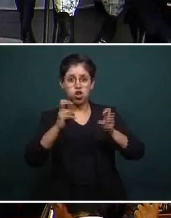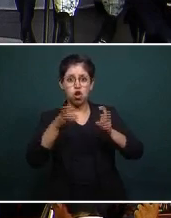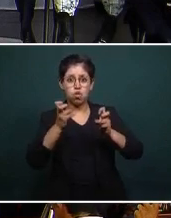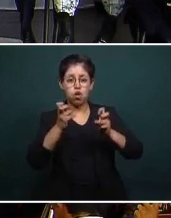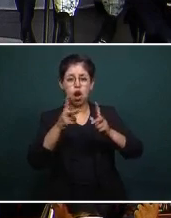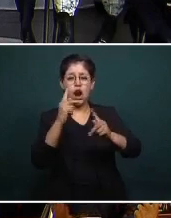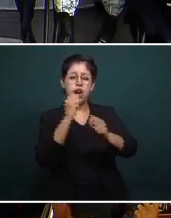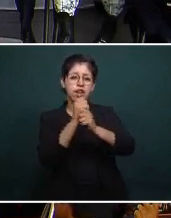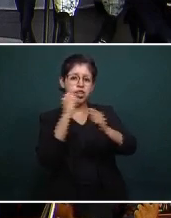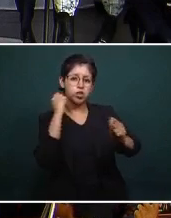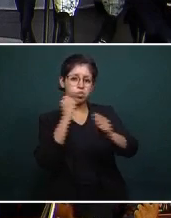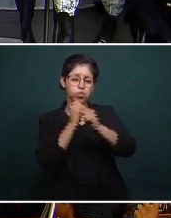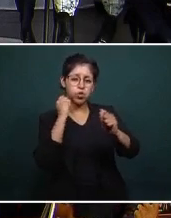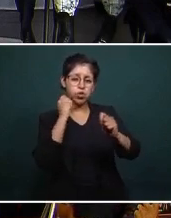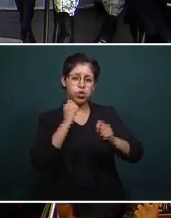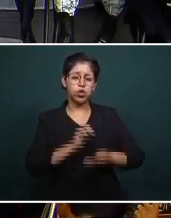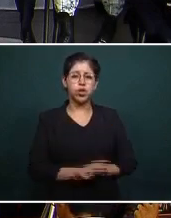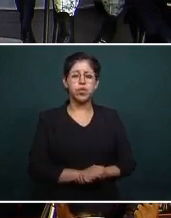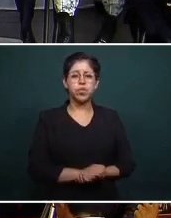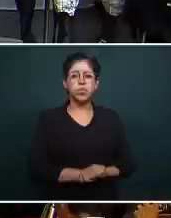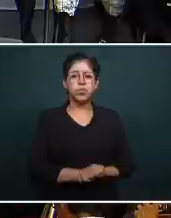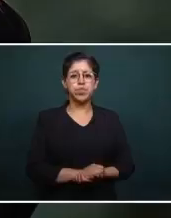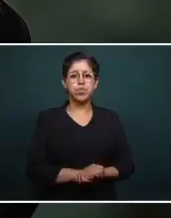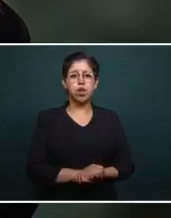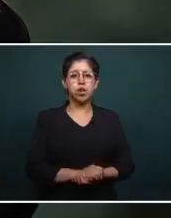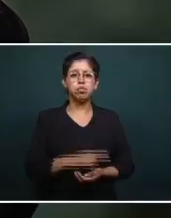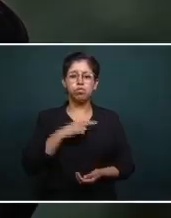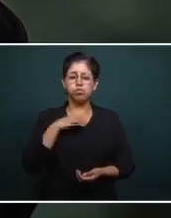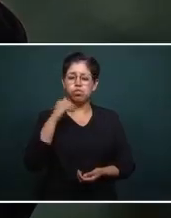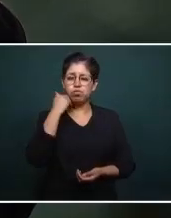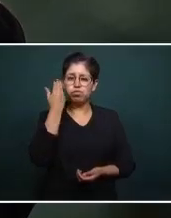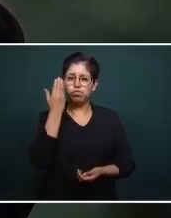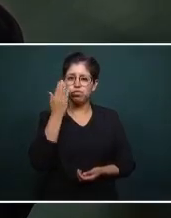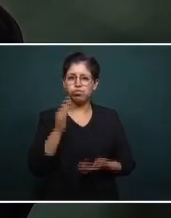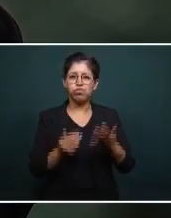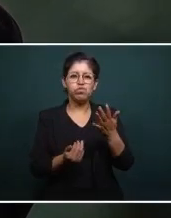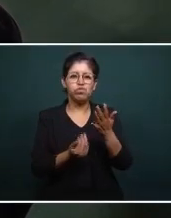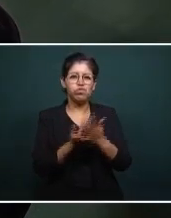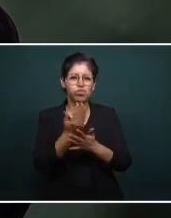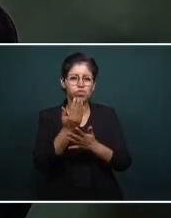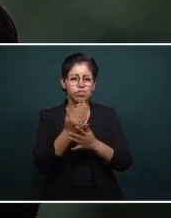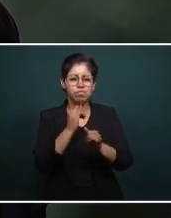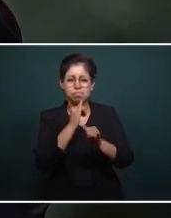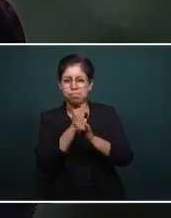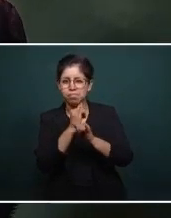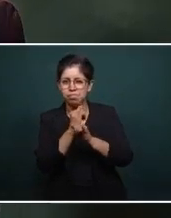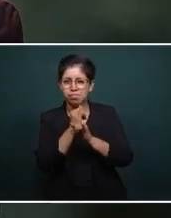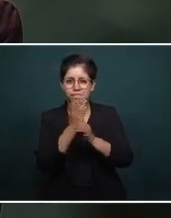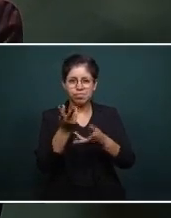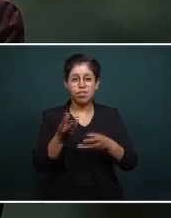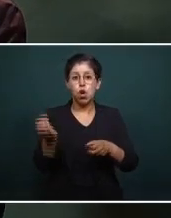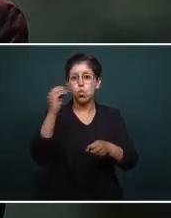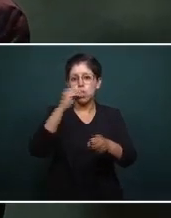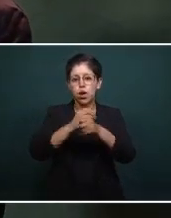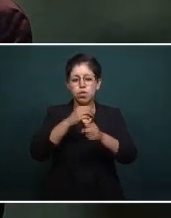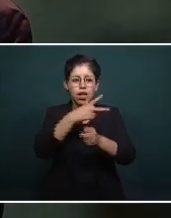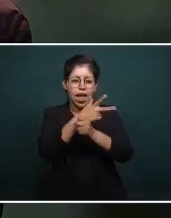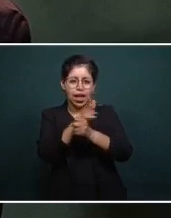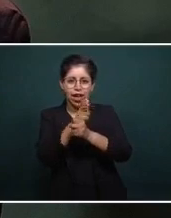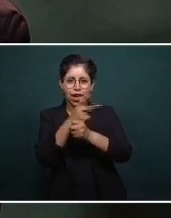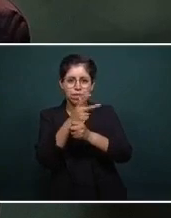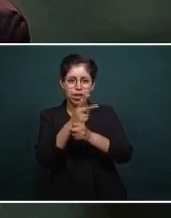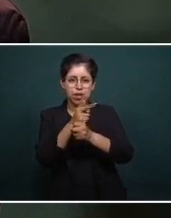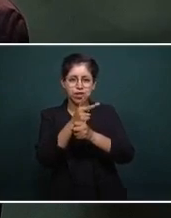importante para hacer uso primero de la tecnología a través de la instalación de cámaras de videovigilancia,